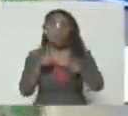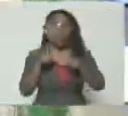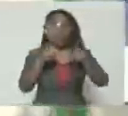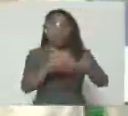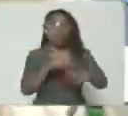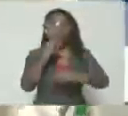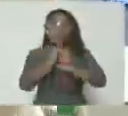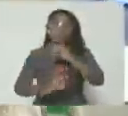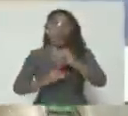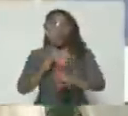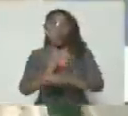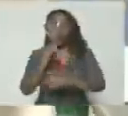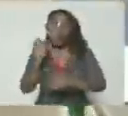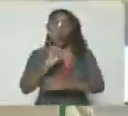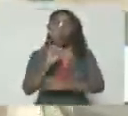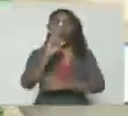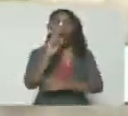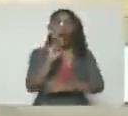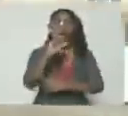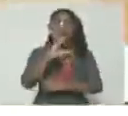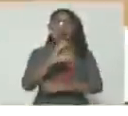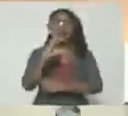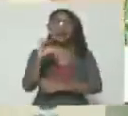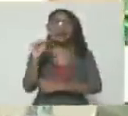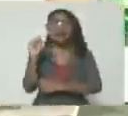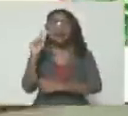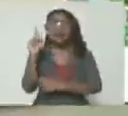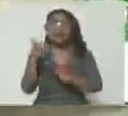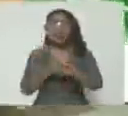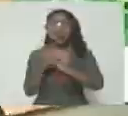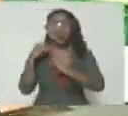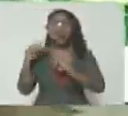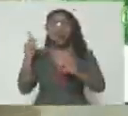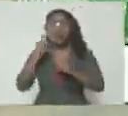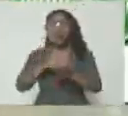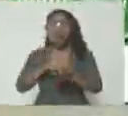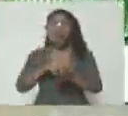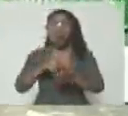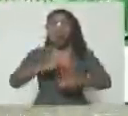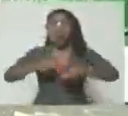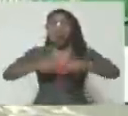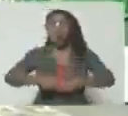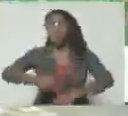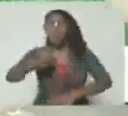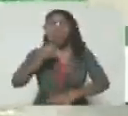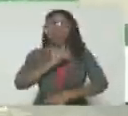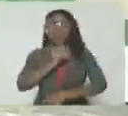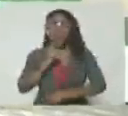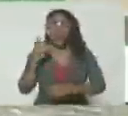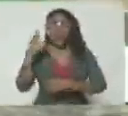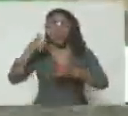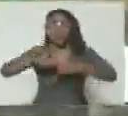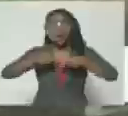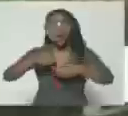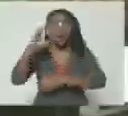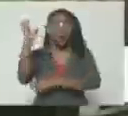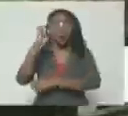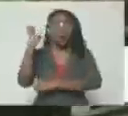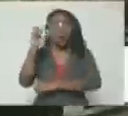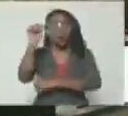internacionales como la ASC, la VAP, que nos permite llegar a los mercados más exigentes, como son los mercados de Europa y de